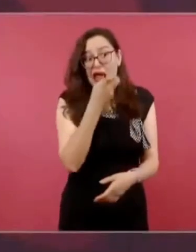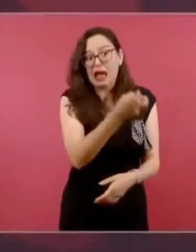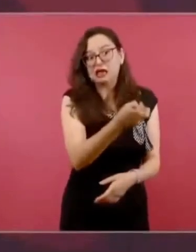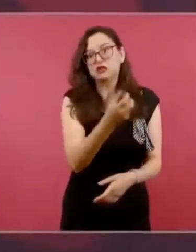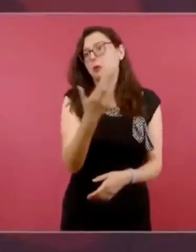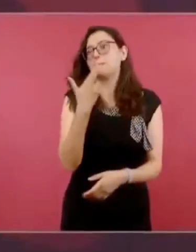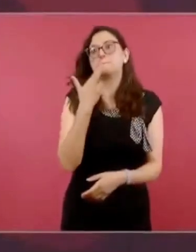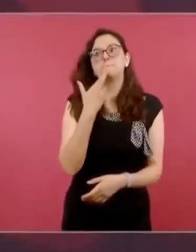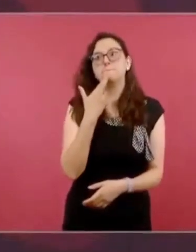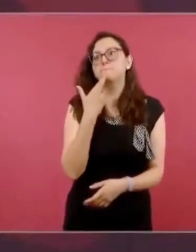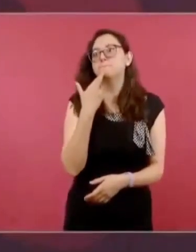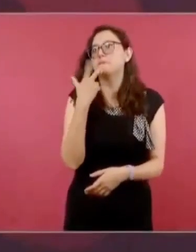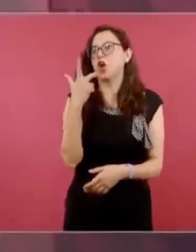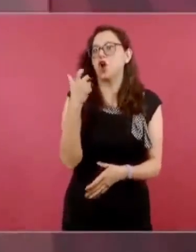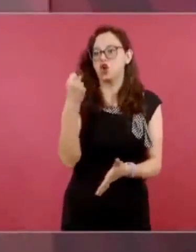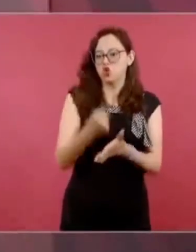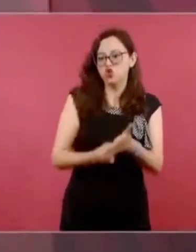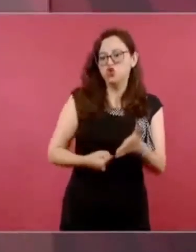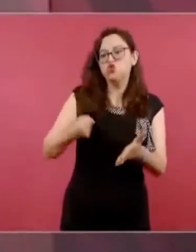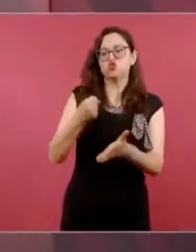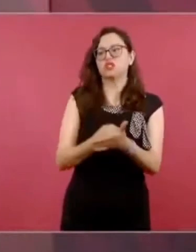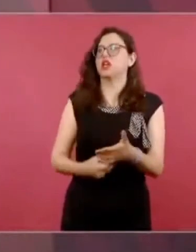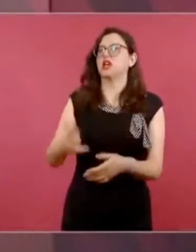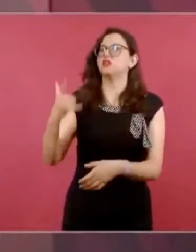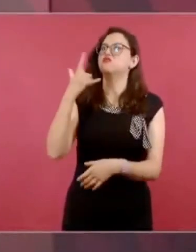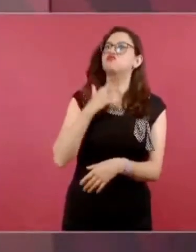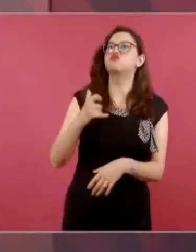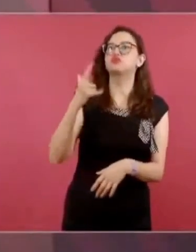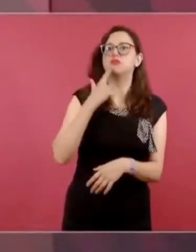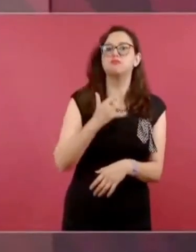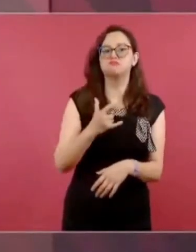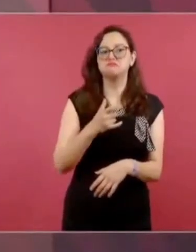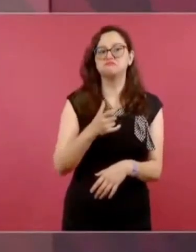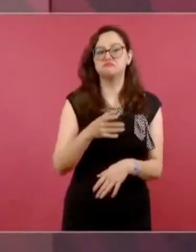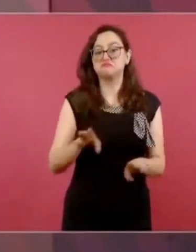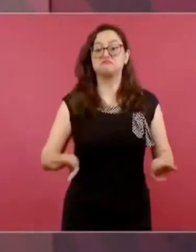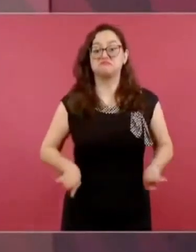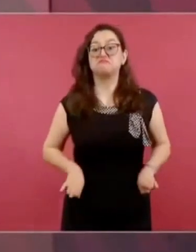como estrategia de lucha.